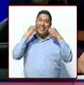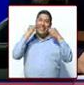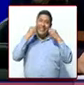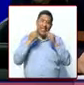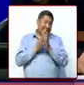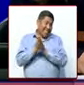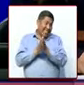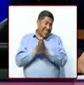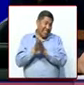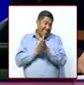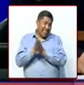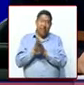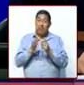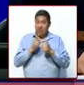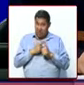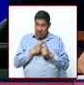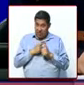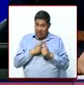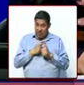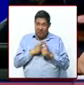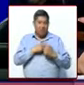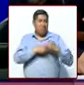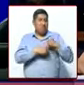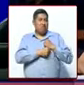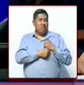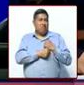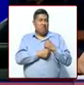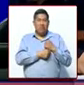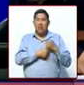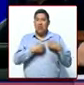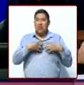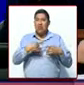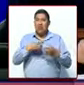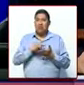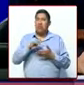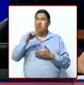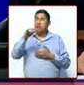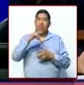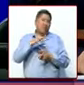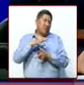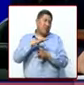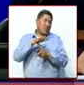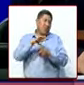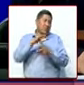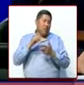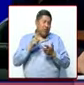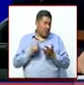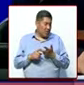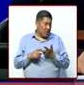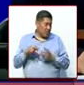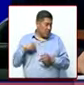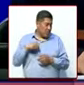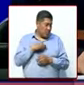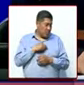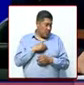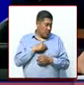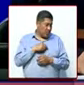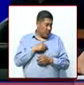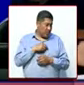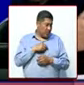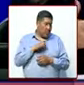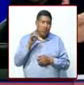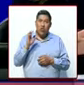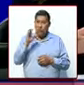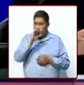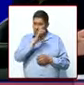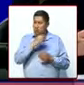es apasionado, primero por la ropa militar, le gustan los aviones, le gustan los helicópteros. Y justamente nosotros hemos buscado